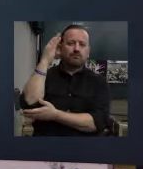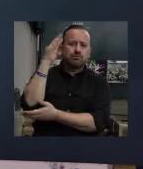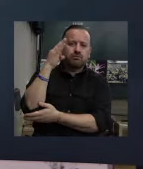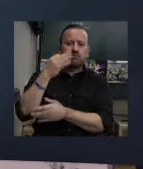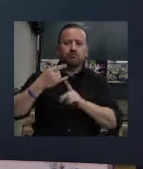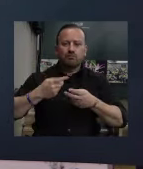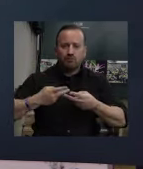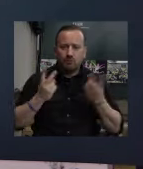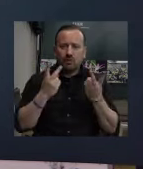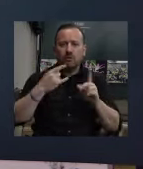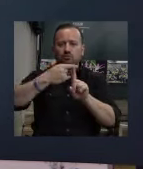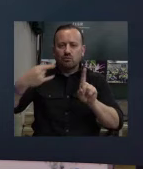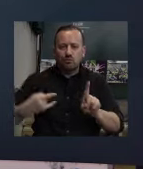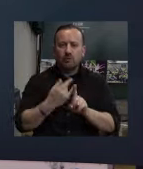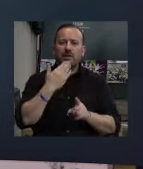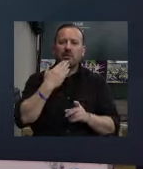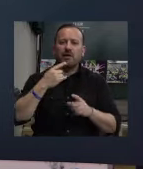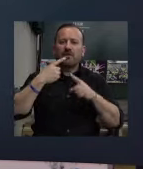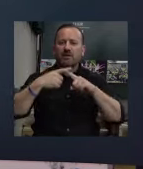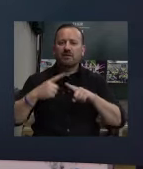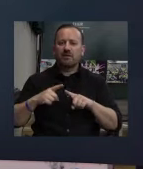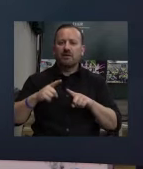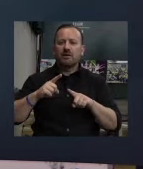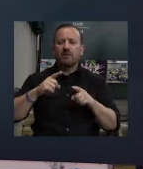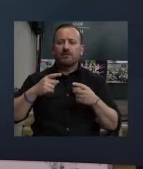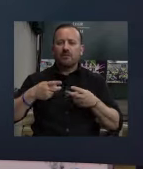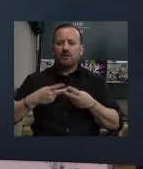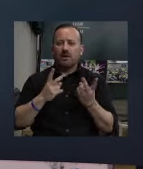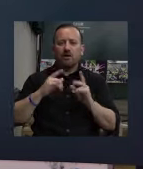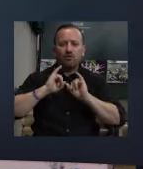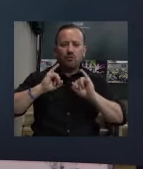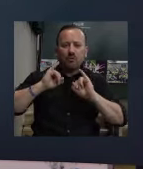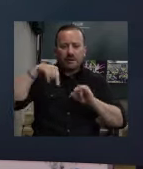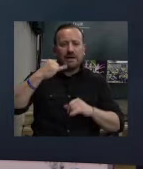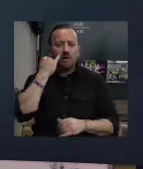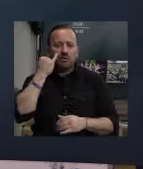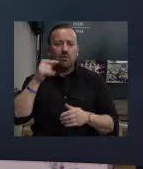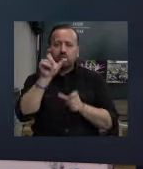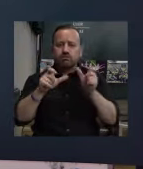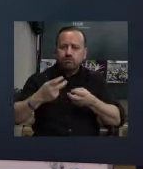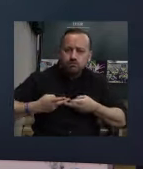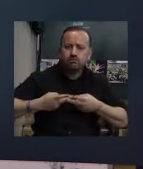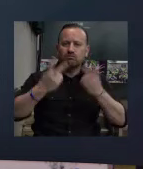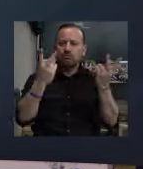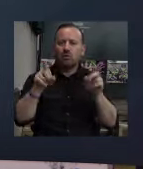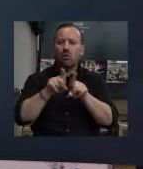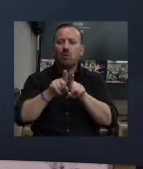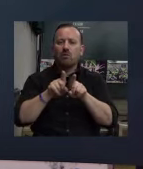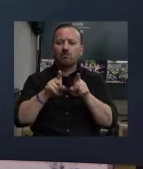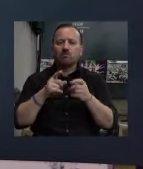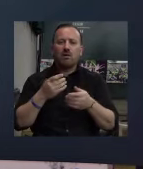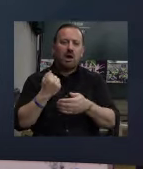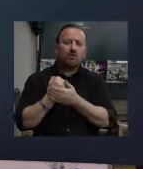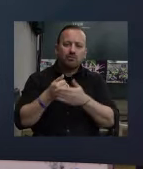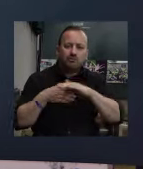canales informativos de nuestras instituciones esto nos permite llegar a un público más amplio y brindar acceso a valiosas